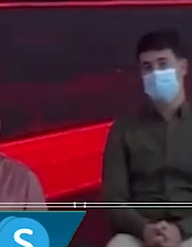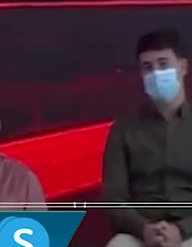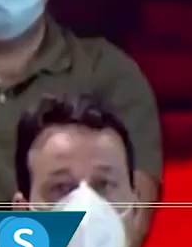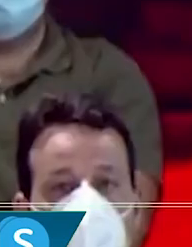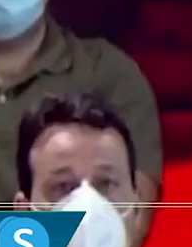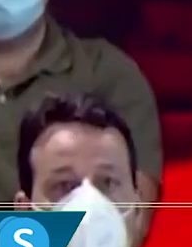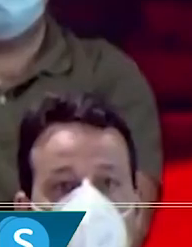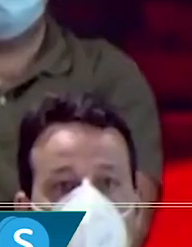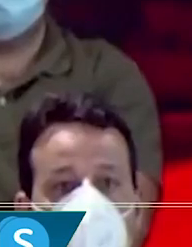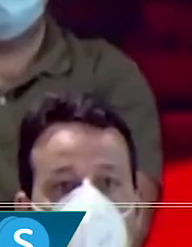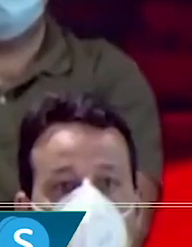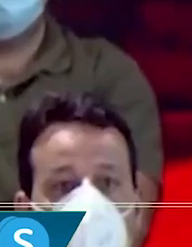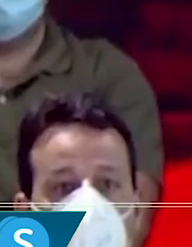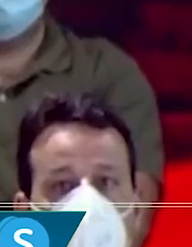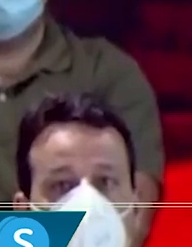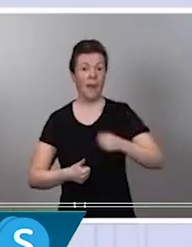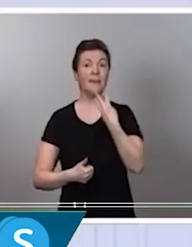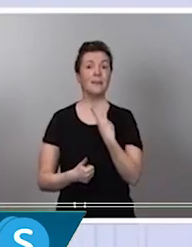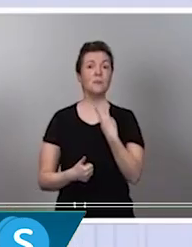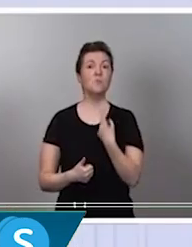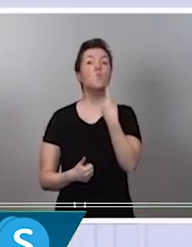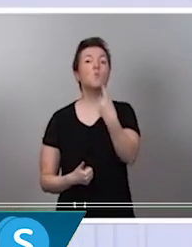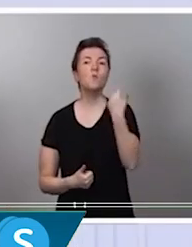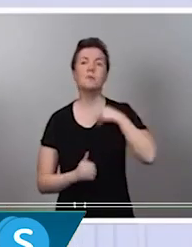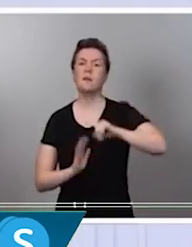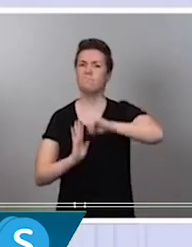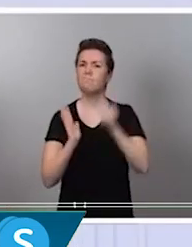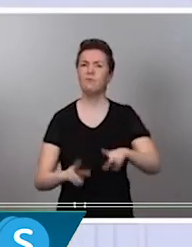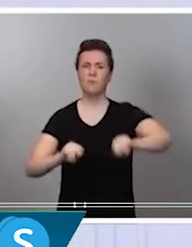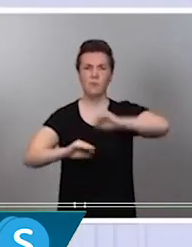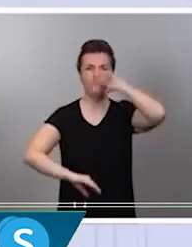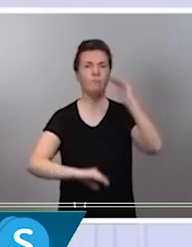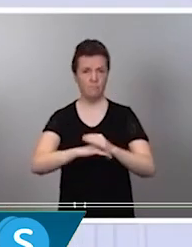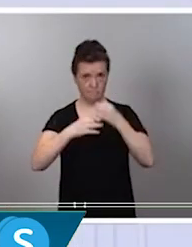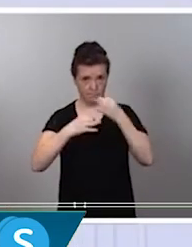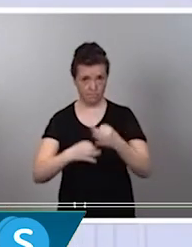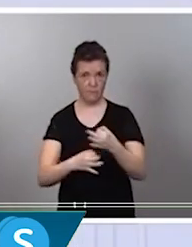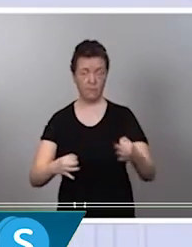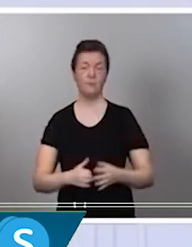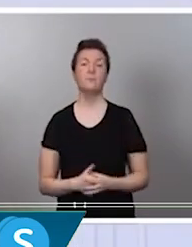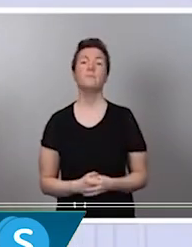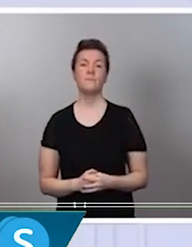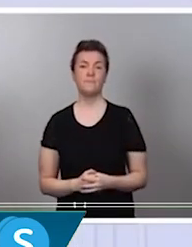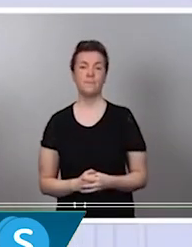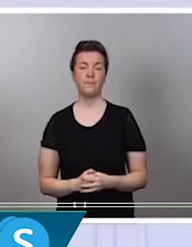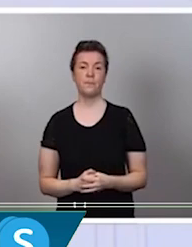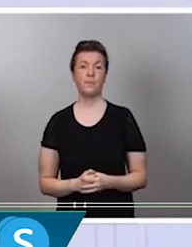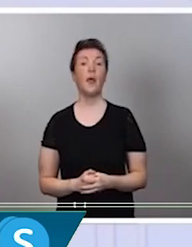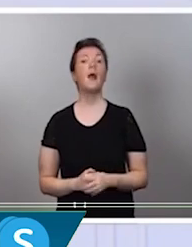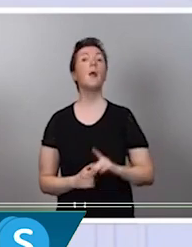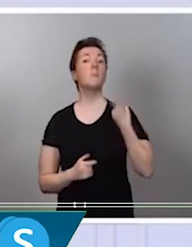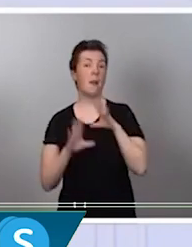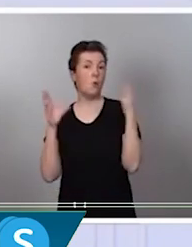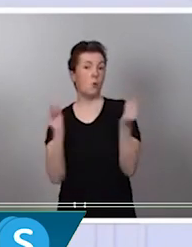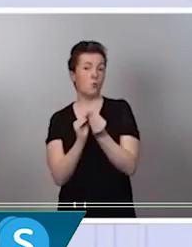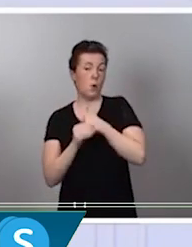que puntualmente han sido buenas, pero oiga, a ver con qué comparamos. Es que, claro, si vamos a comparar con el año pasado o el anterior, que estábamos en